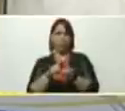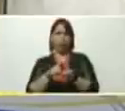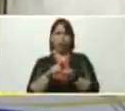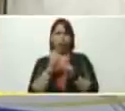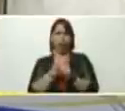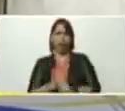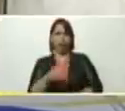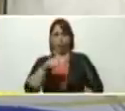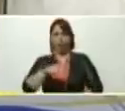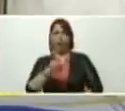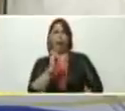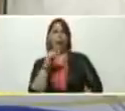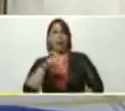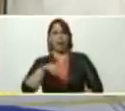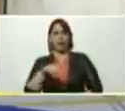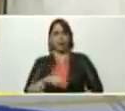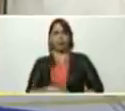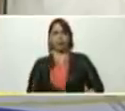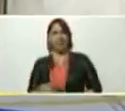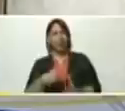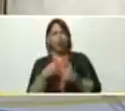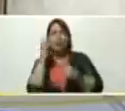Especulan para allá, especulan para allá.